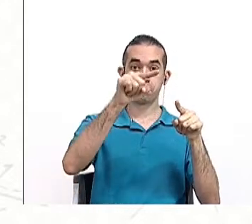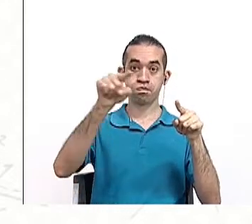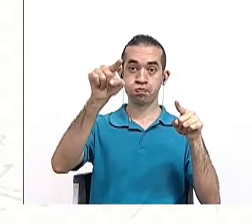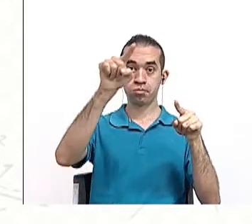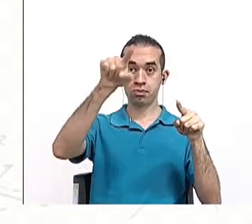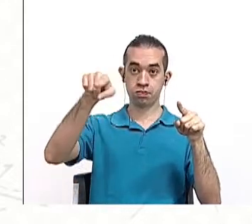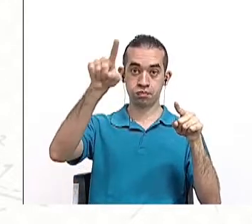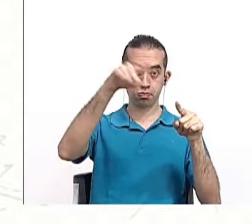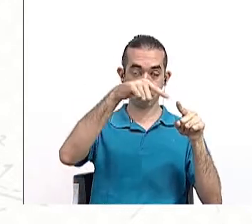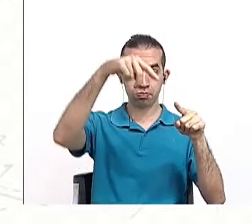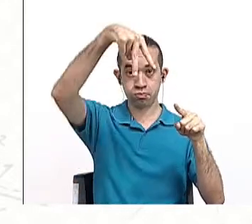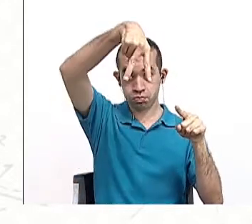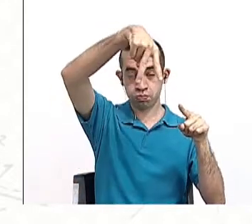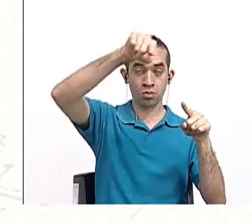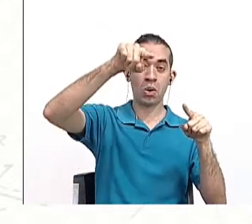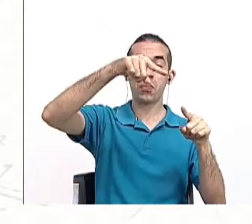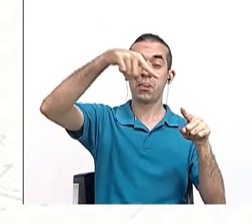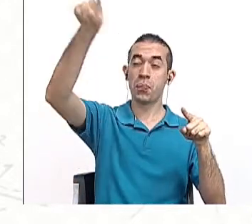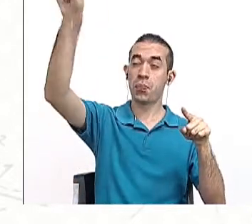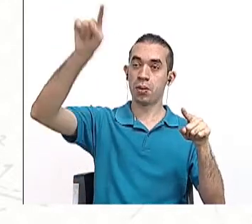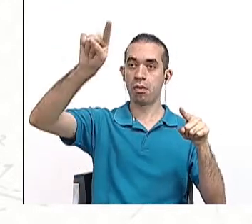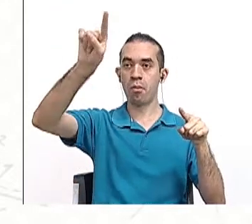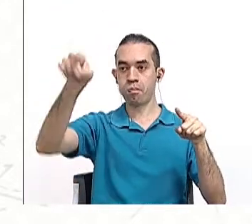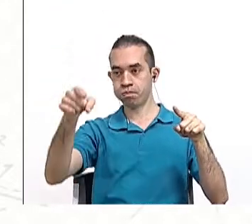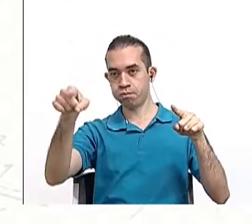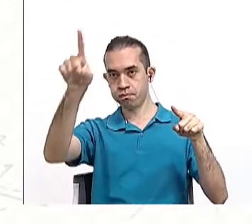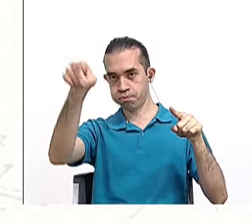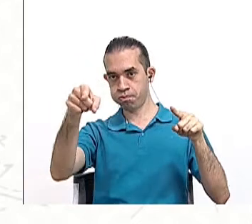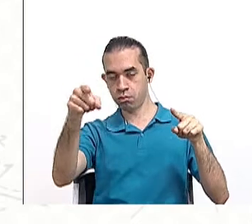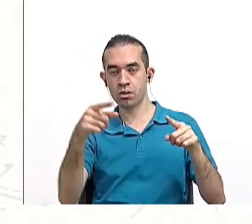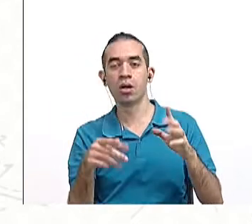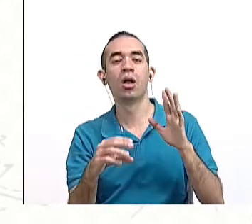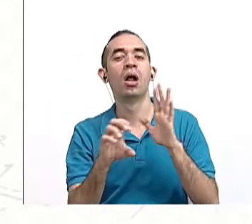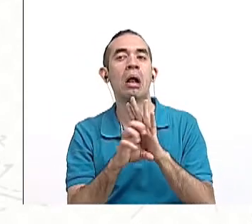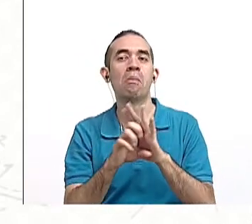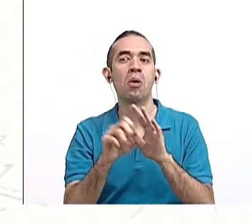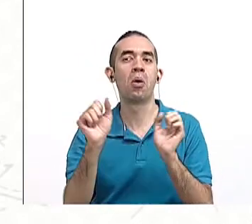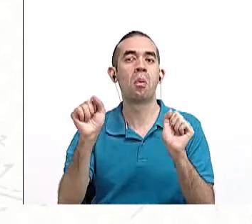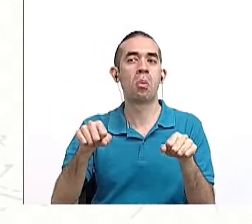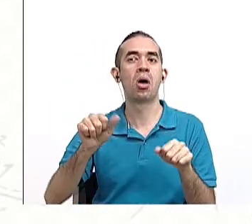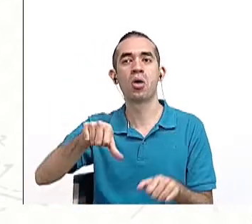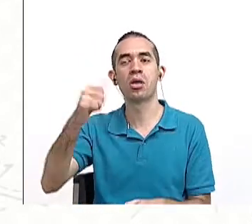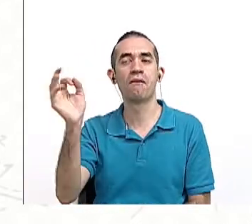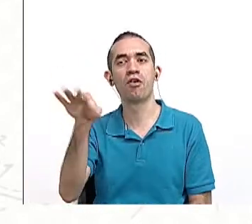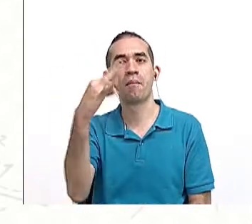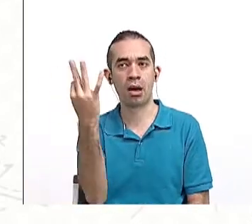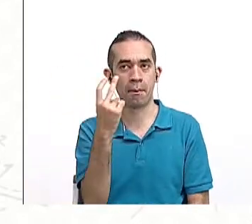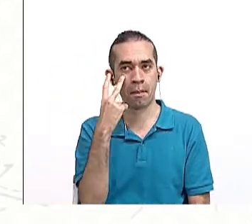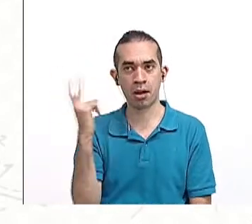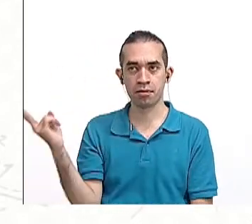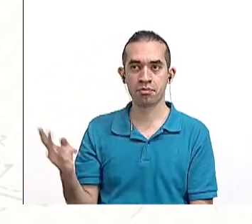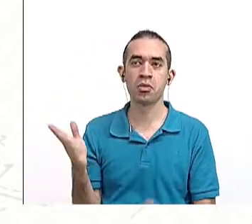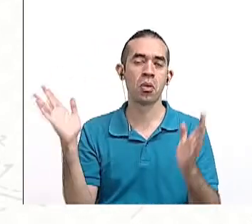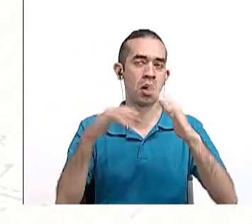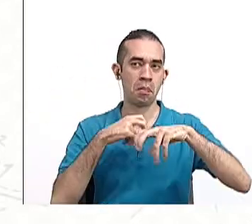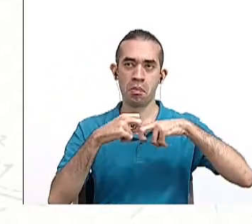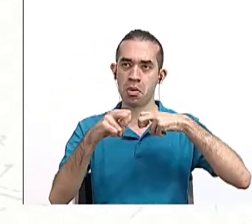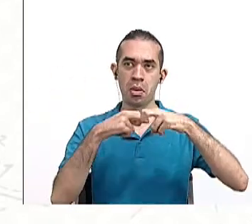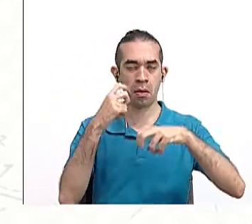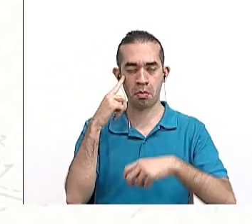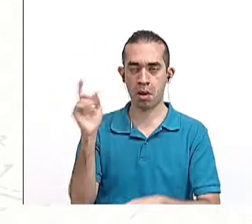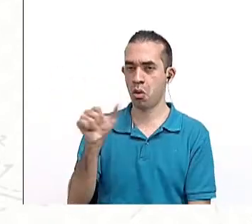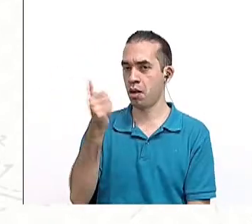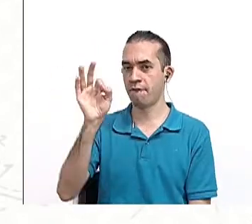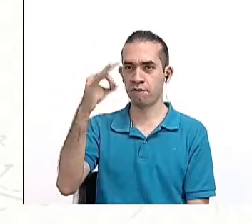de acuerdo bueno usted mira y que padecí ver hemos querido prolongar el otro lado no hay ningún problema de la lona y